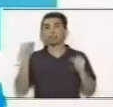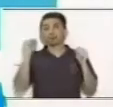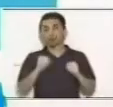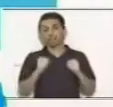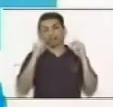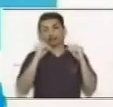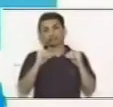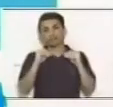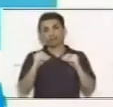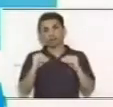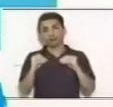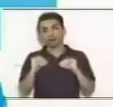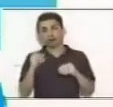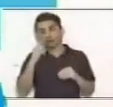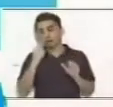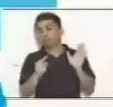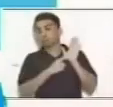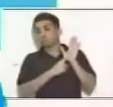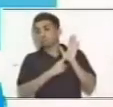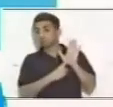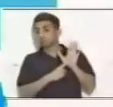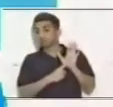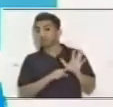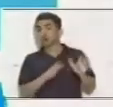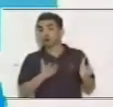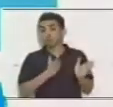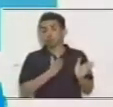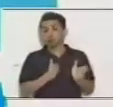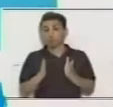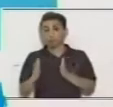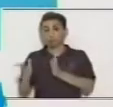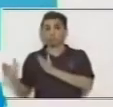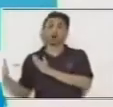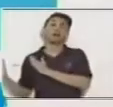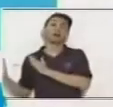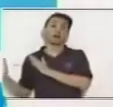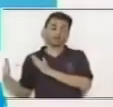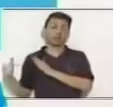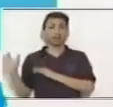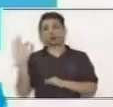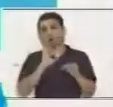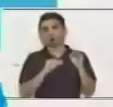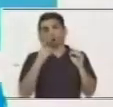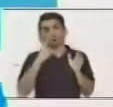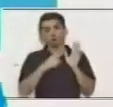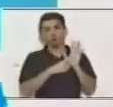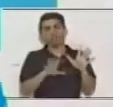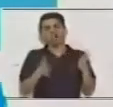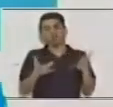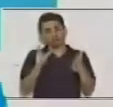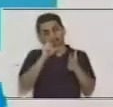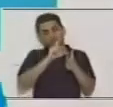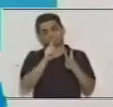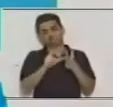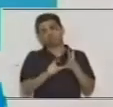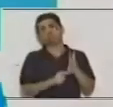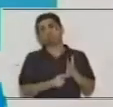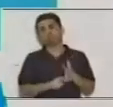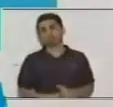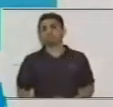enseñar o demostrar un procedimiento o demostrar unas características.